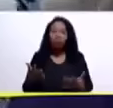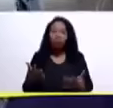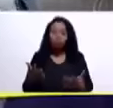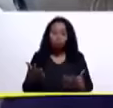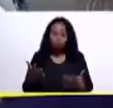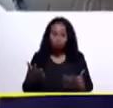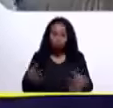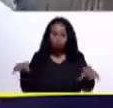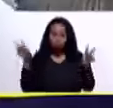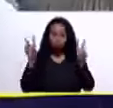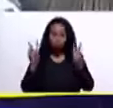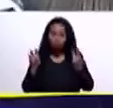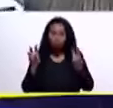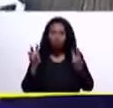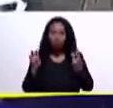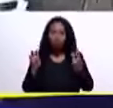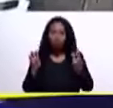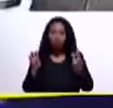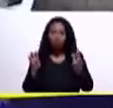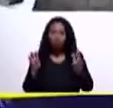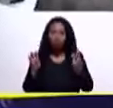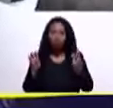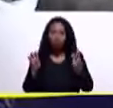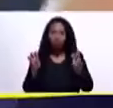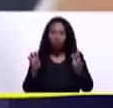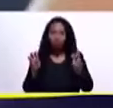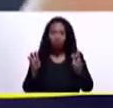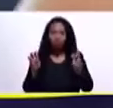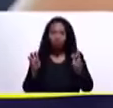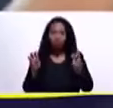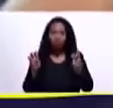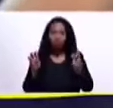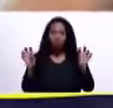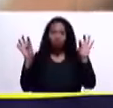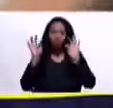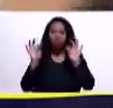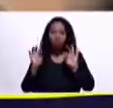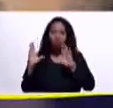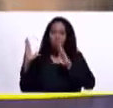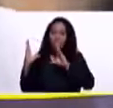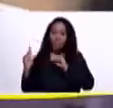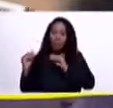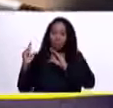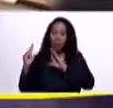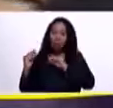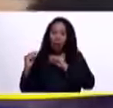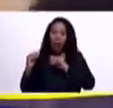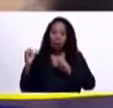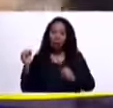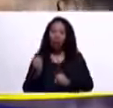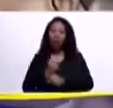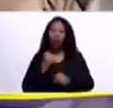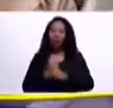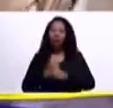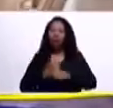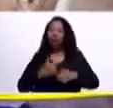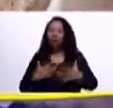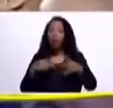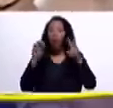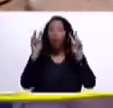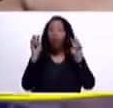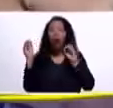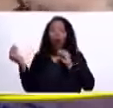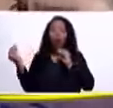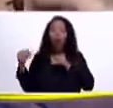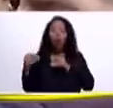Los nuevos, la necesidad de un nuevo diálogo para trabajar sobre un nuevo acuerdo que